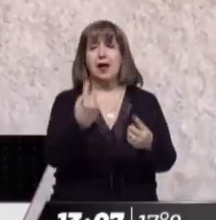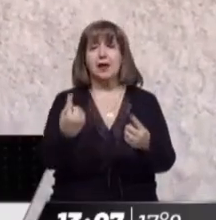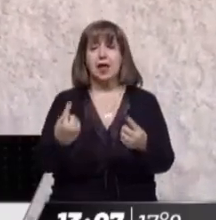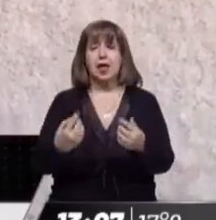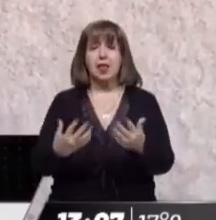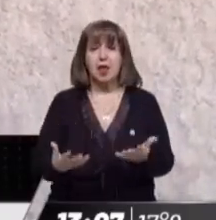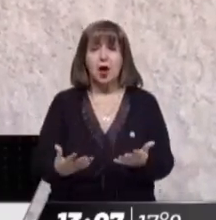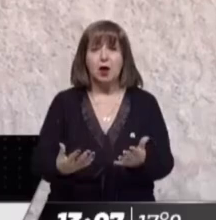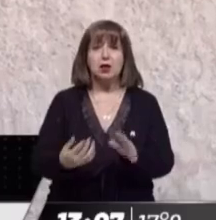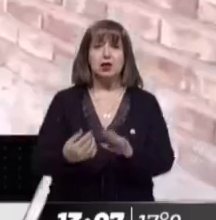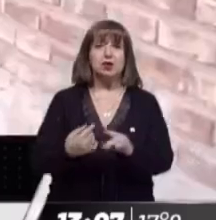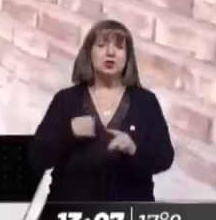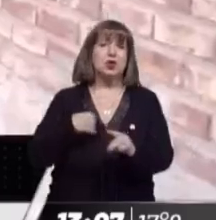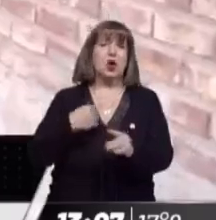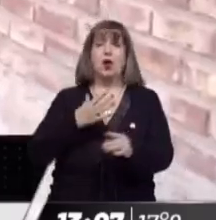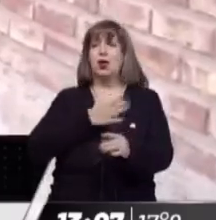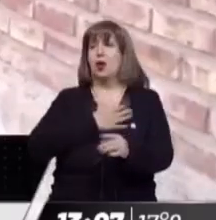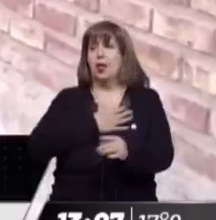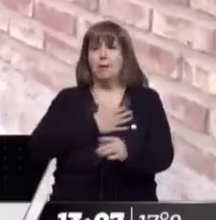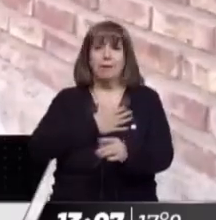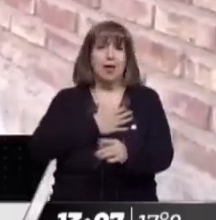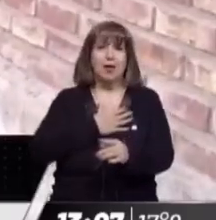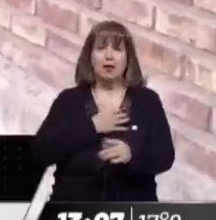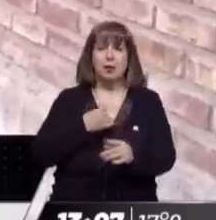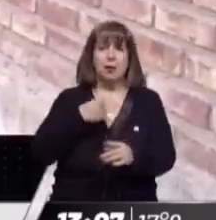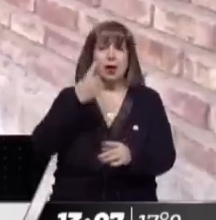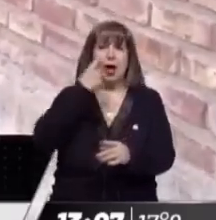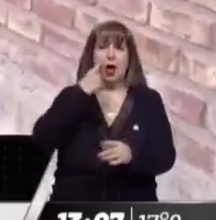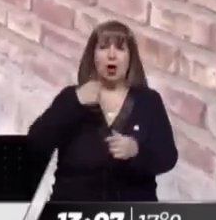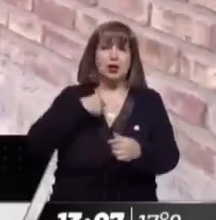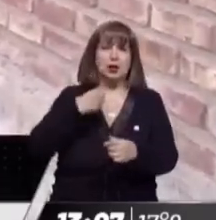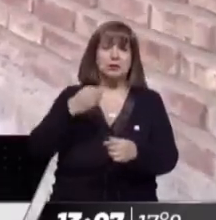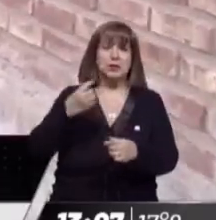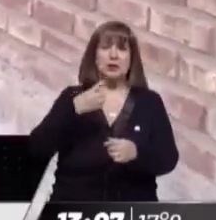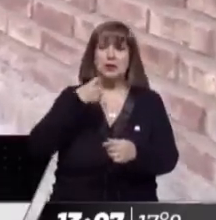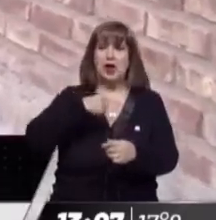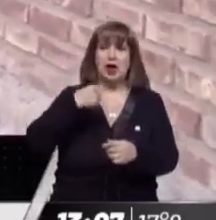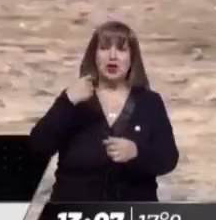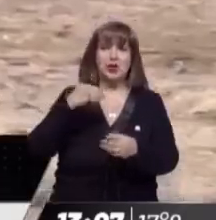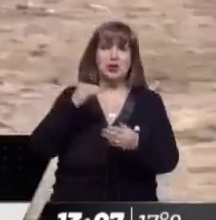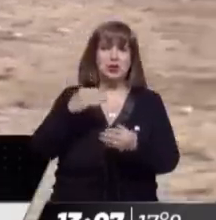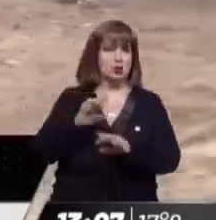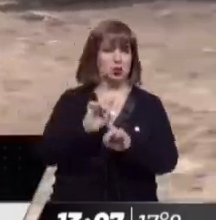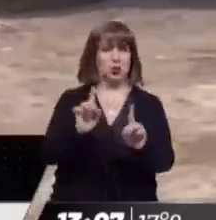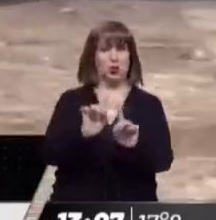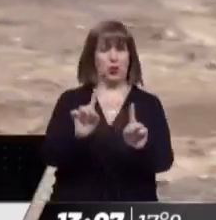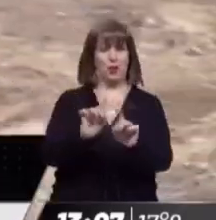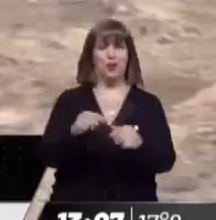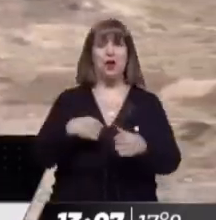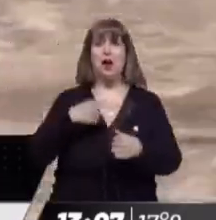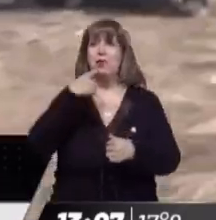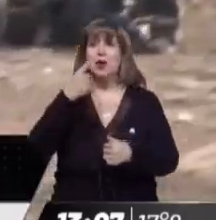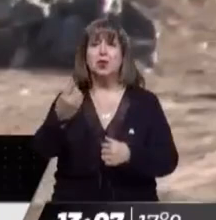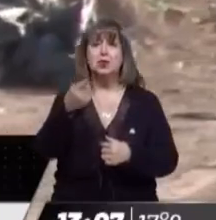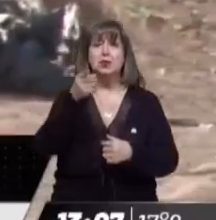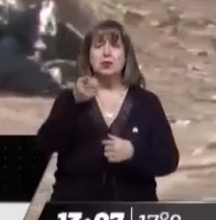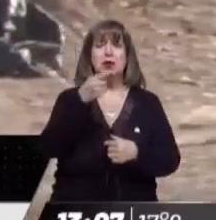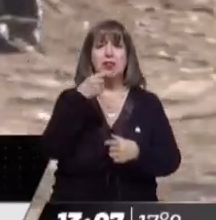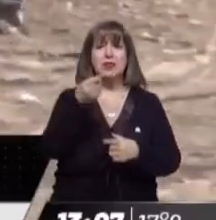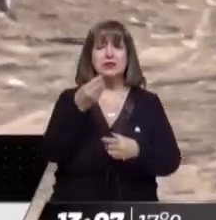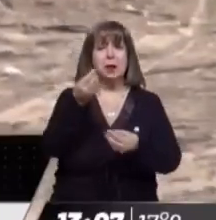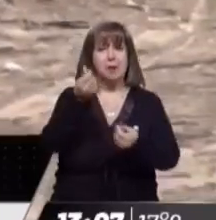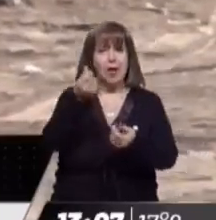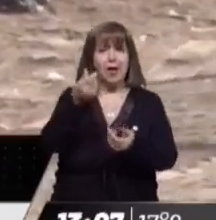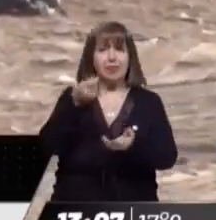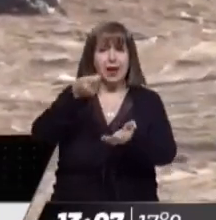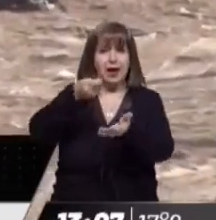me conozcan de esta manera Qué hay de esta versión respecto de que pedirían una colaboración para la entrega Bueno la verdad que es